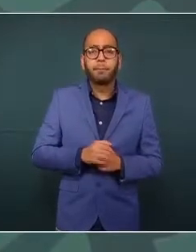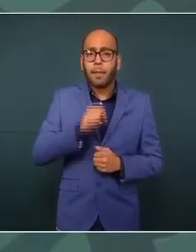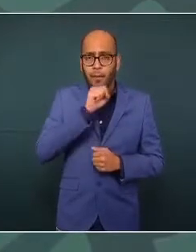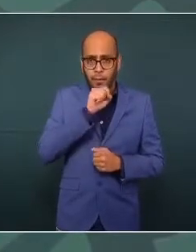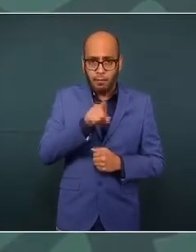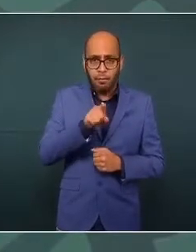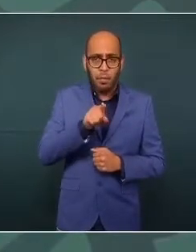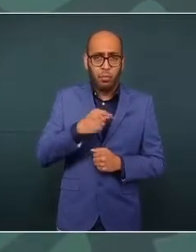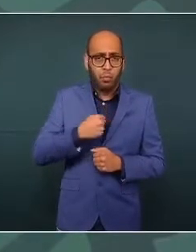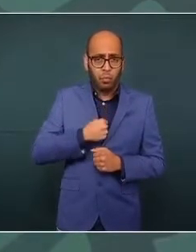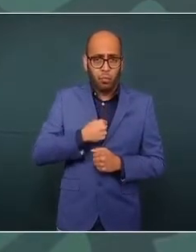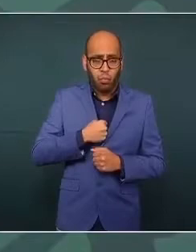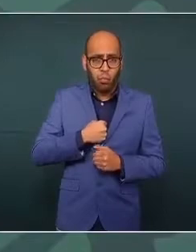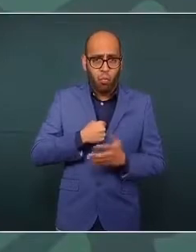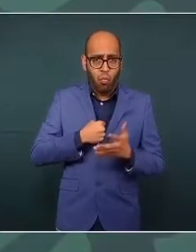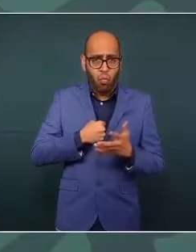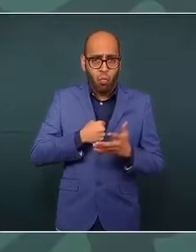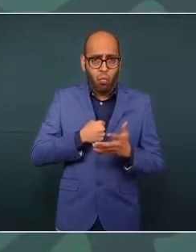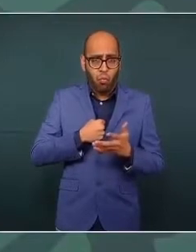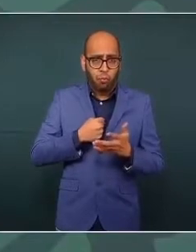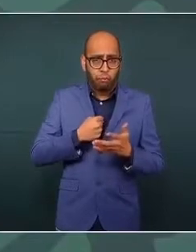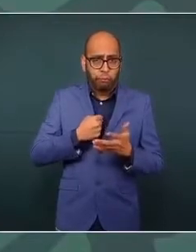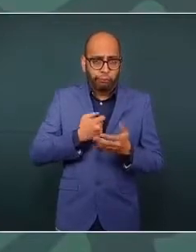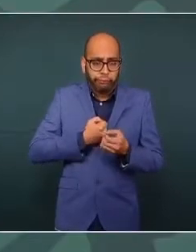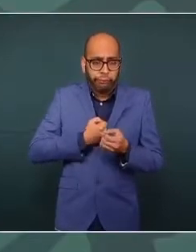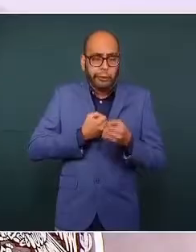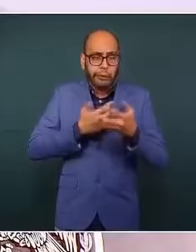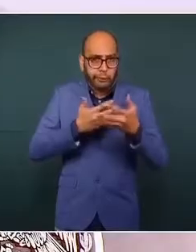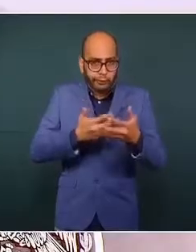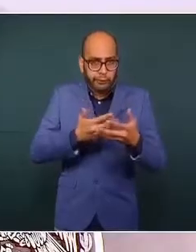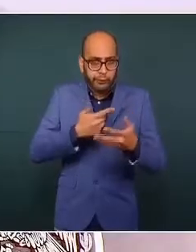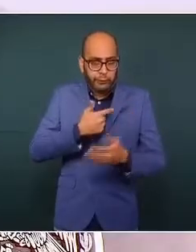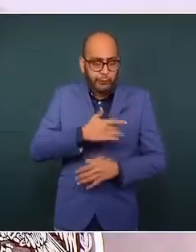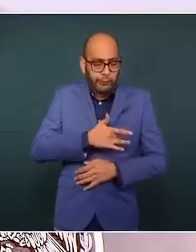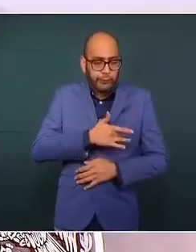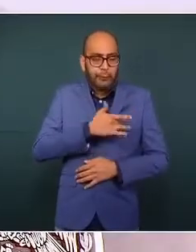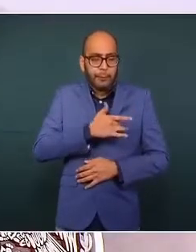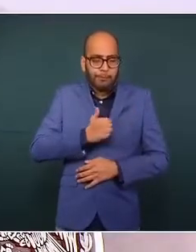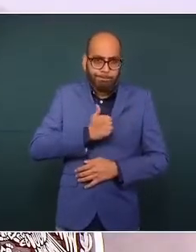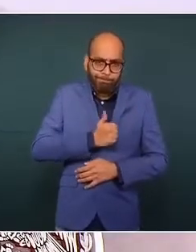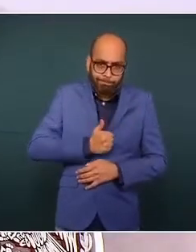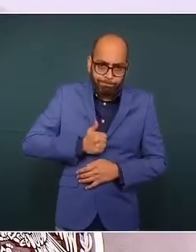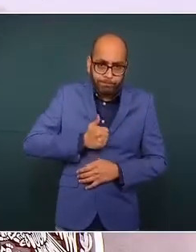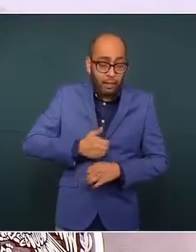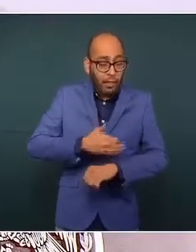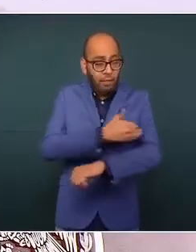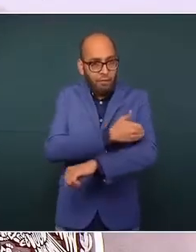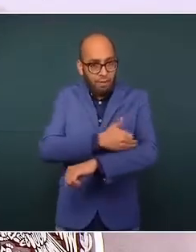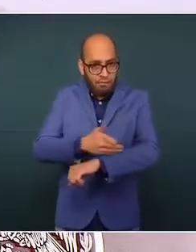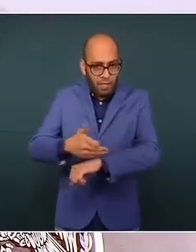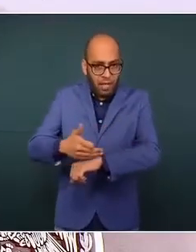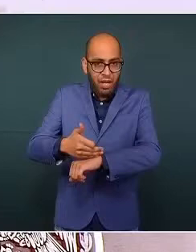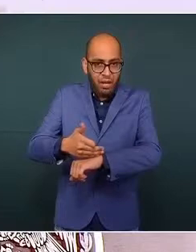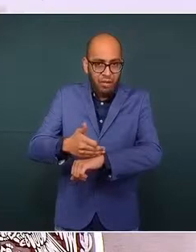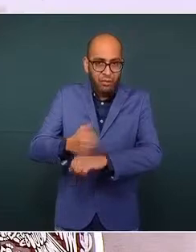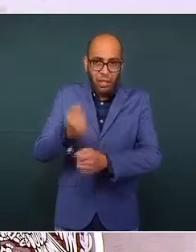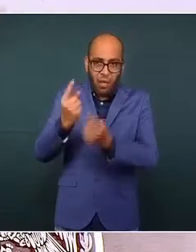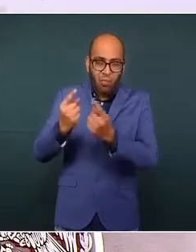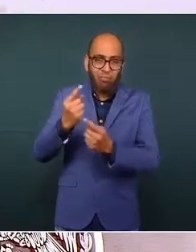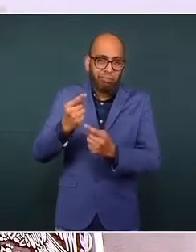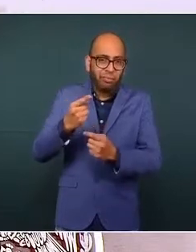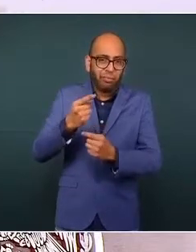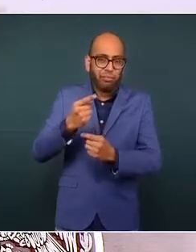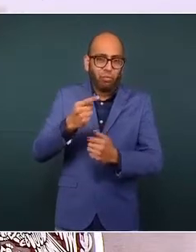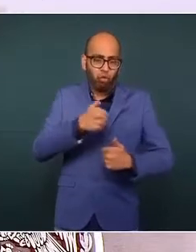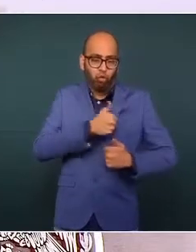expresar mi pésame a familiares de los militares que perdieron la